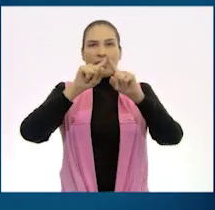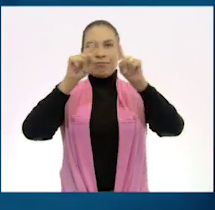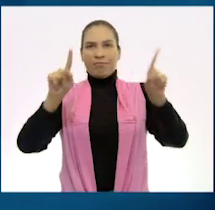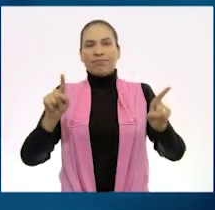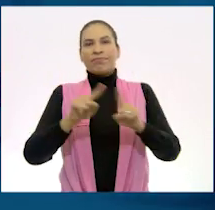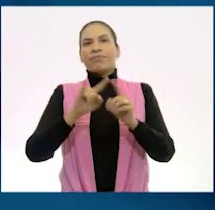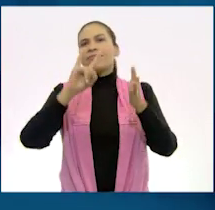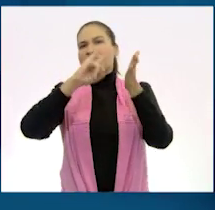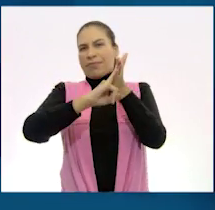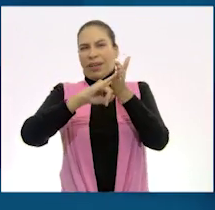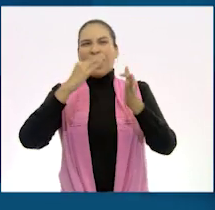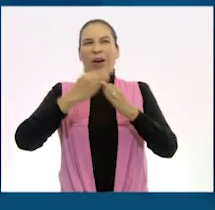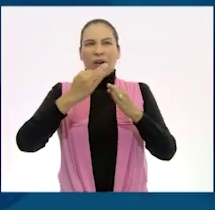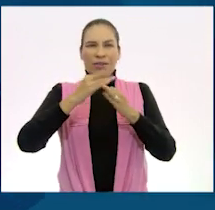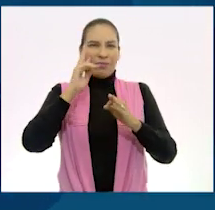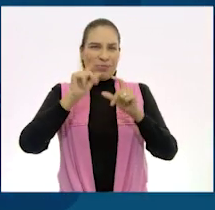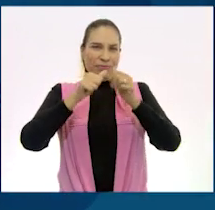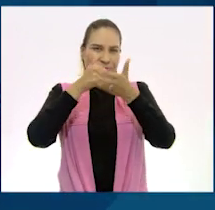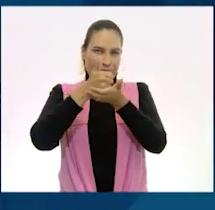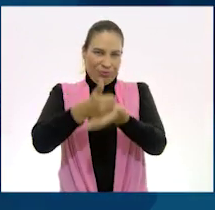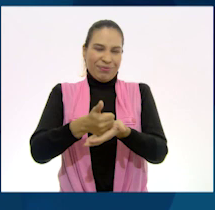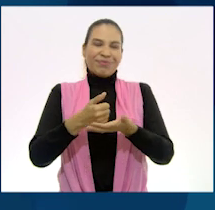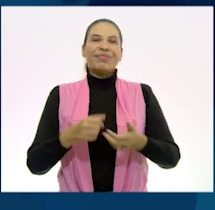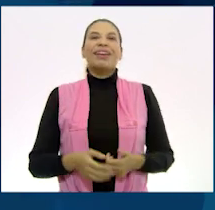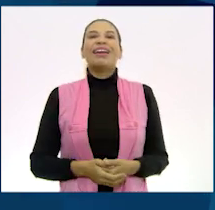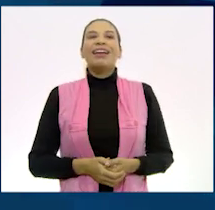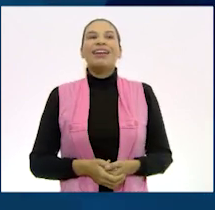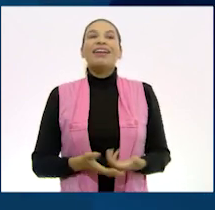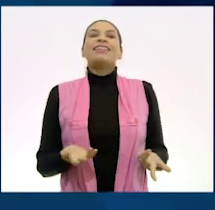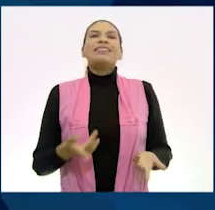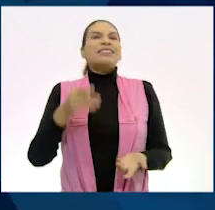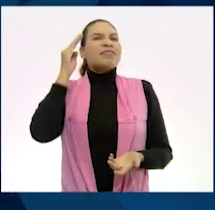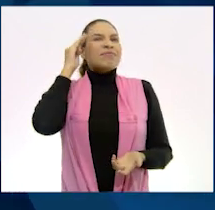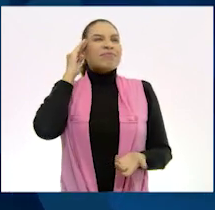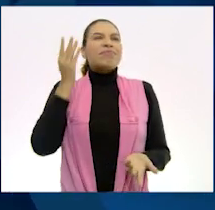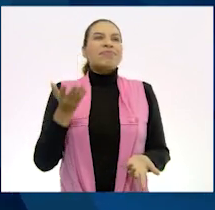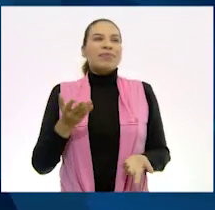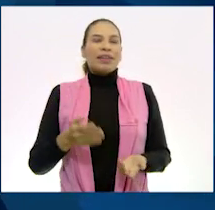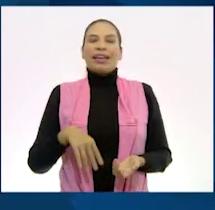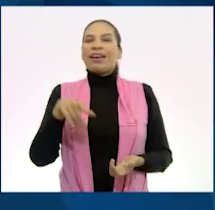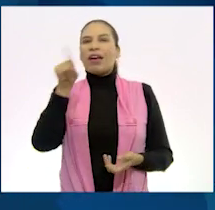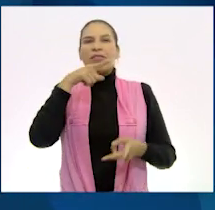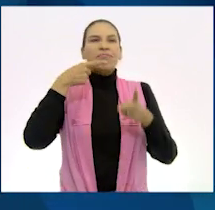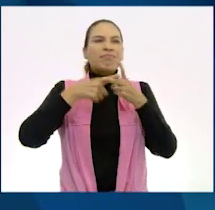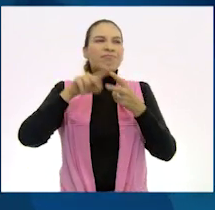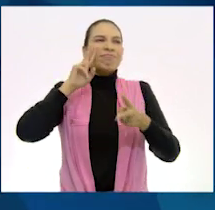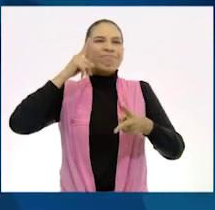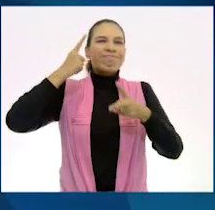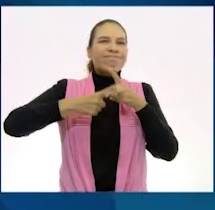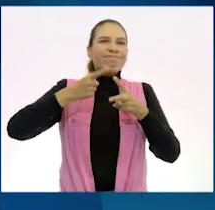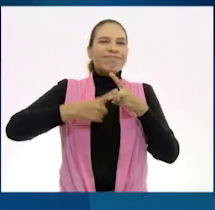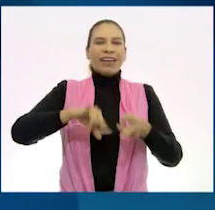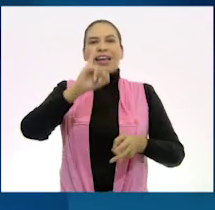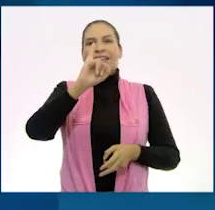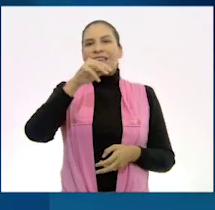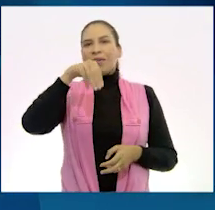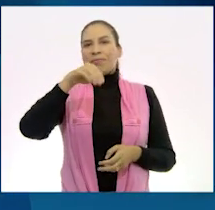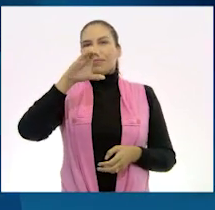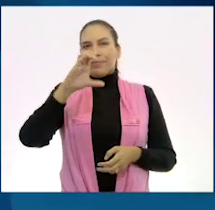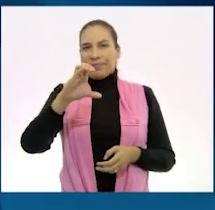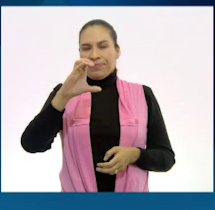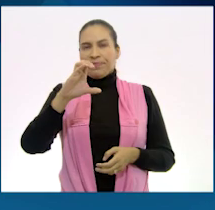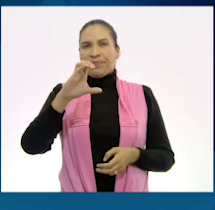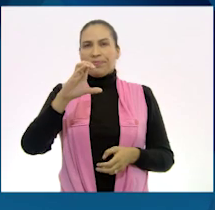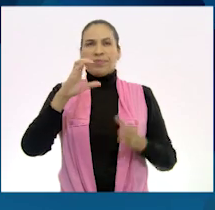me ayudas a pegarlo de este lado? Claro. ¿Qué les parece si empezamos a calcular el índice de masa